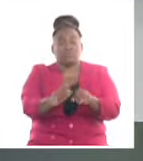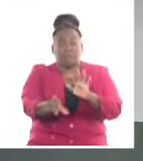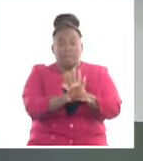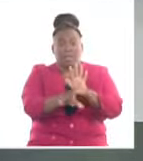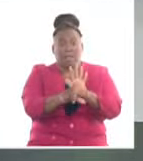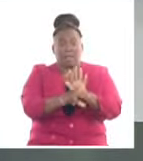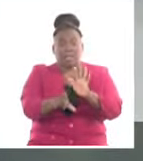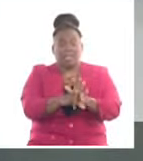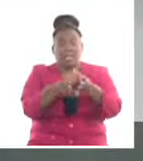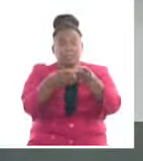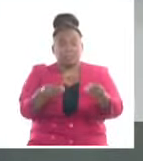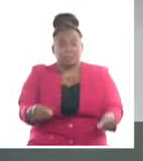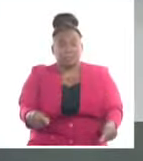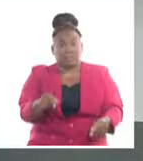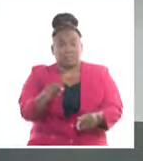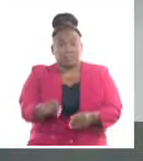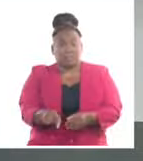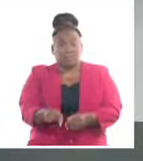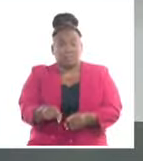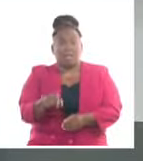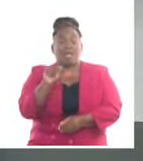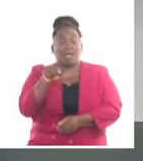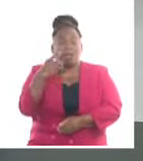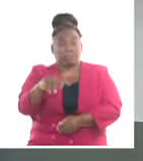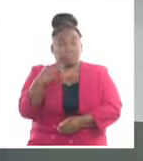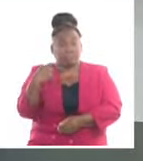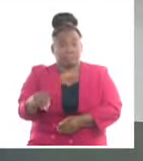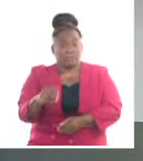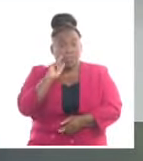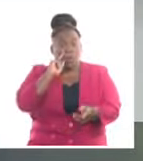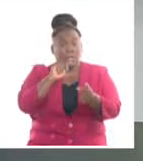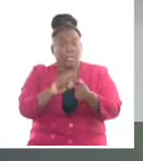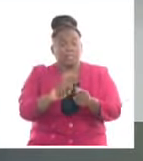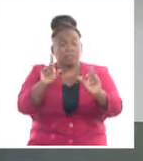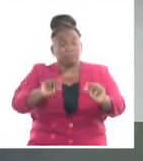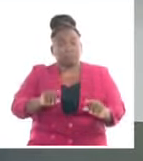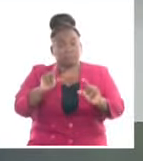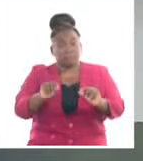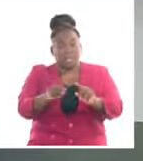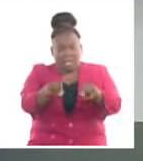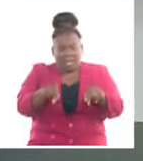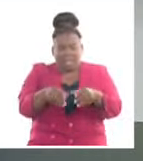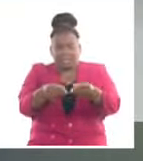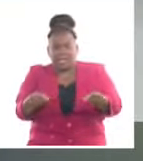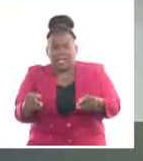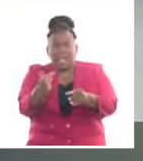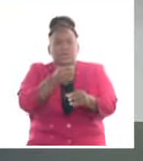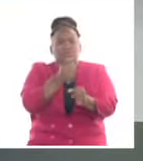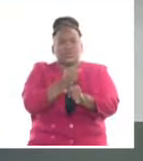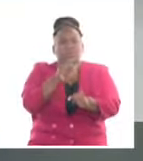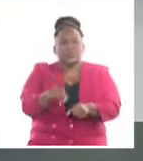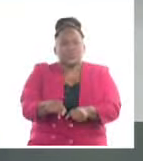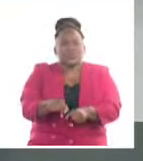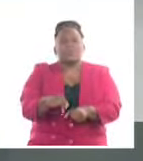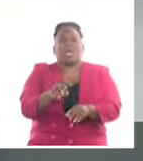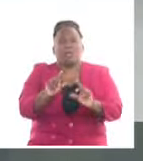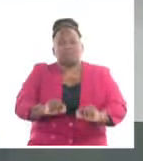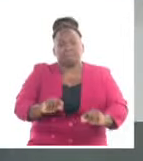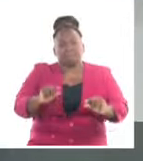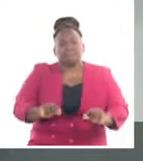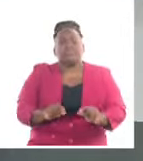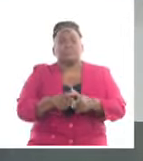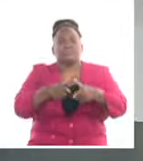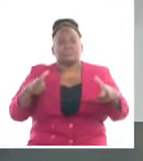la tierra. El ejercicio tendrá como objetivo principal reducir las áreas ociosas o deficientemente explotadas y contribuir al